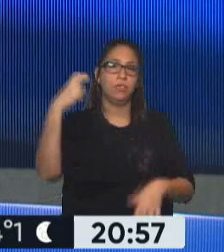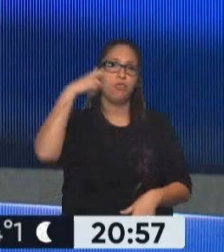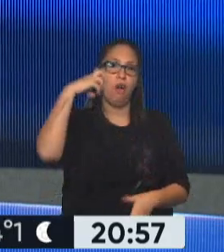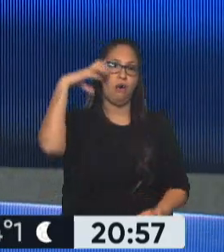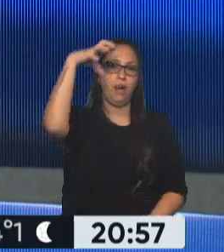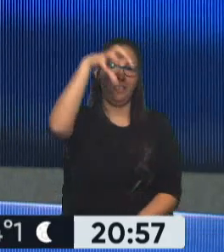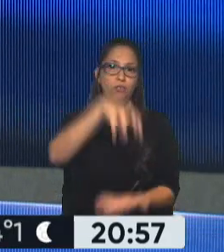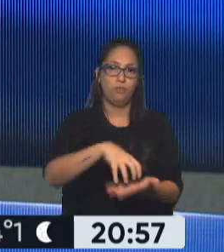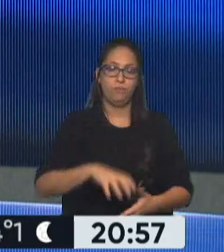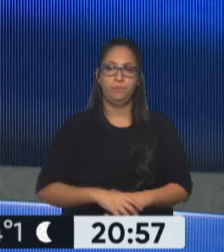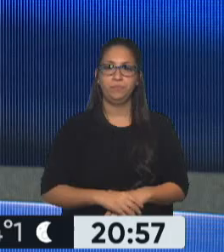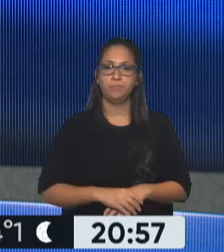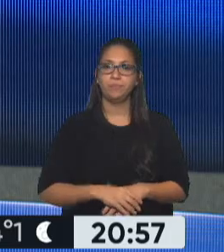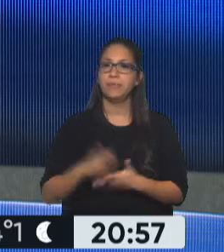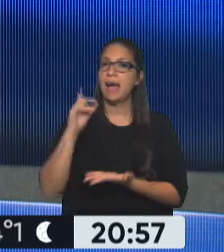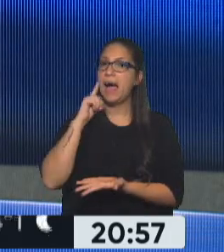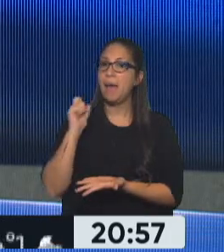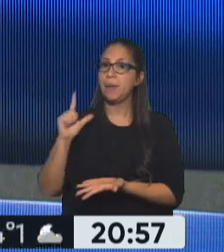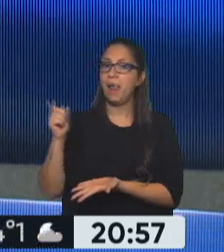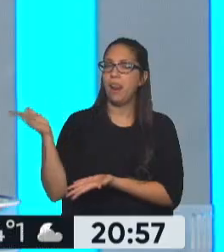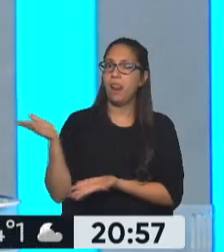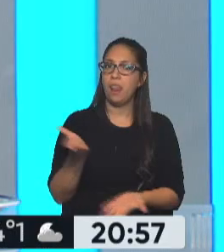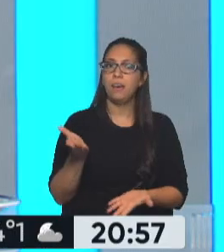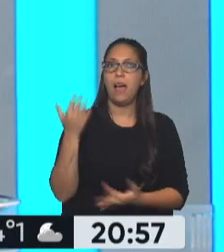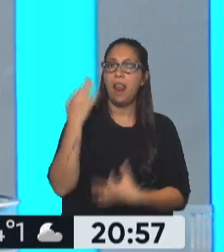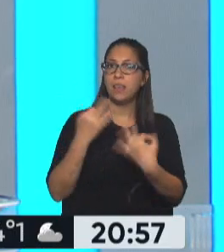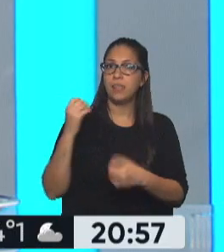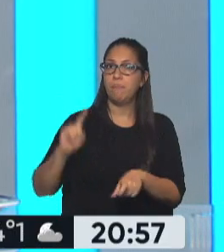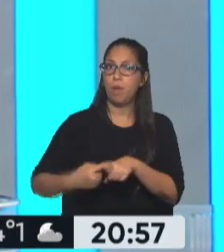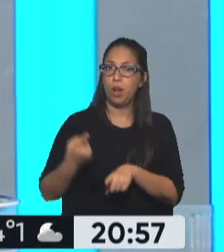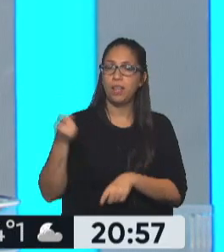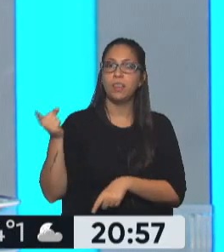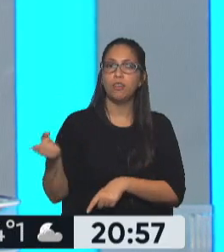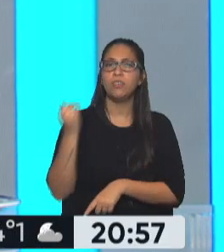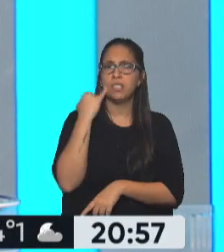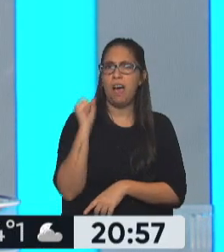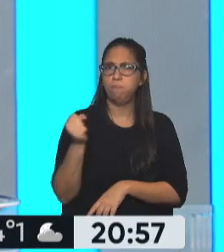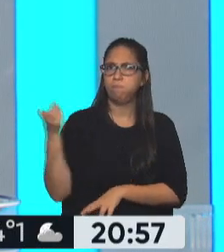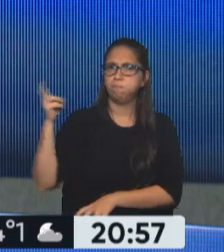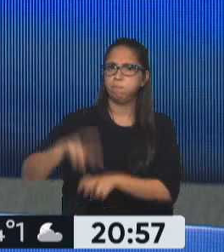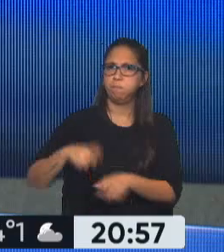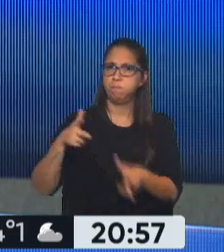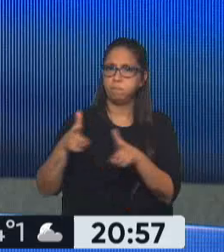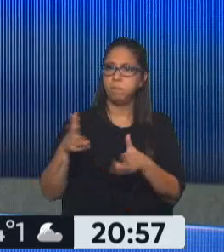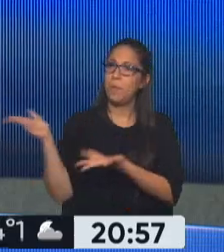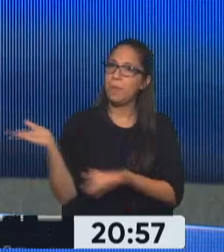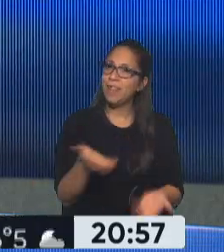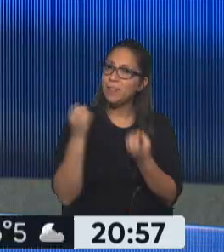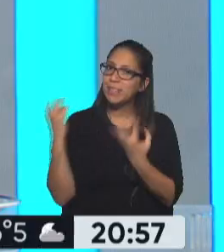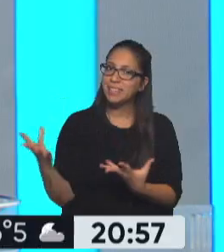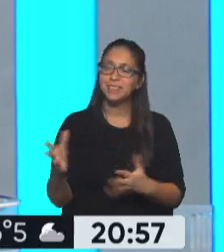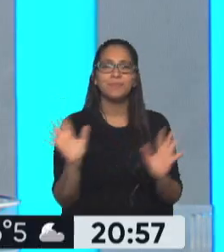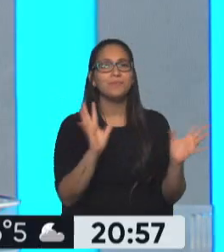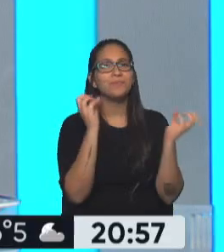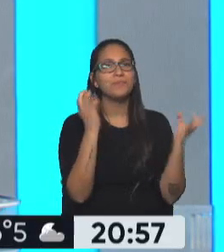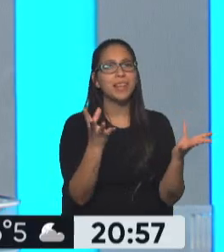de la Nación. Gabriel Elavisky es consultor y analista político, ya ha estado en esta edición de Noticias. Gabriel, bienvenido. ¿Cómo estamos? Bien, ¿ustedes cómo